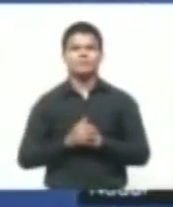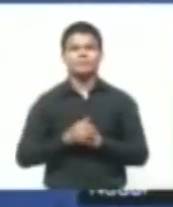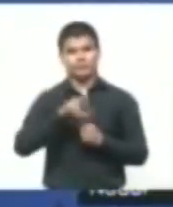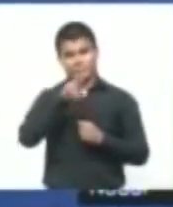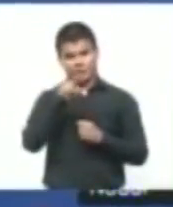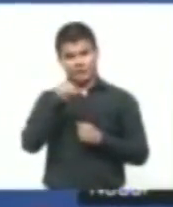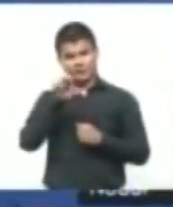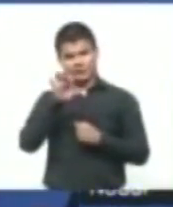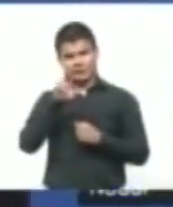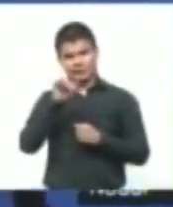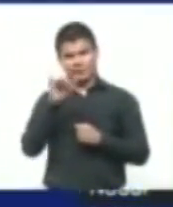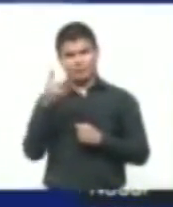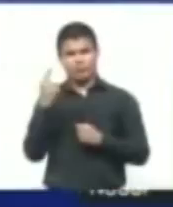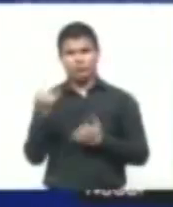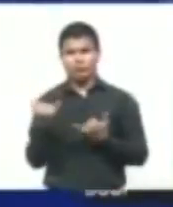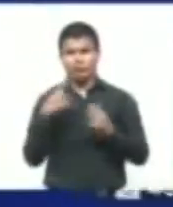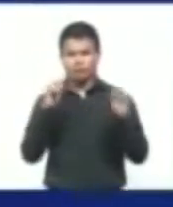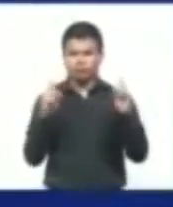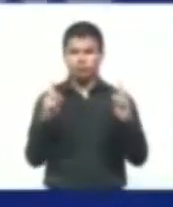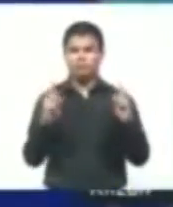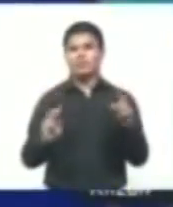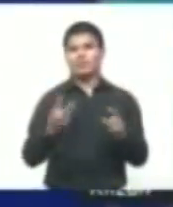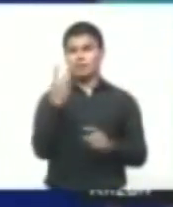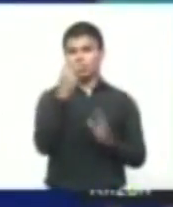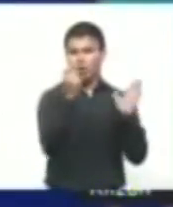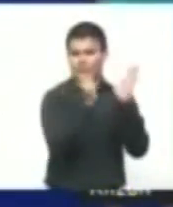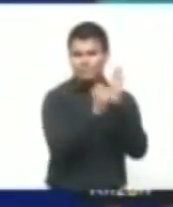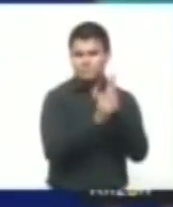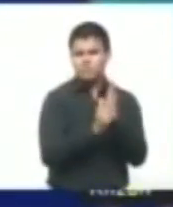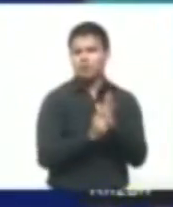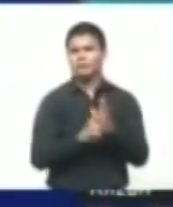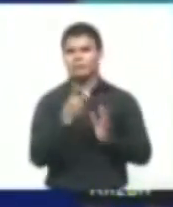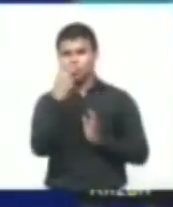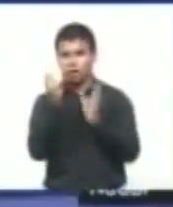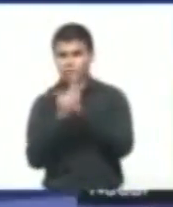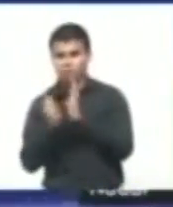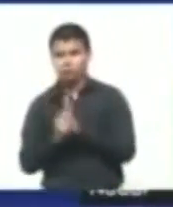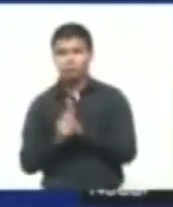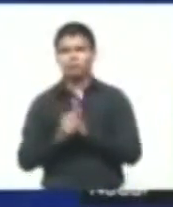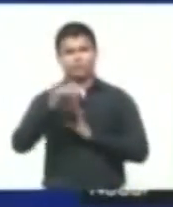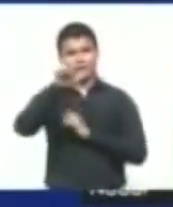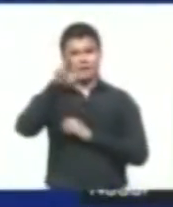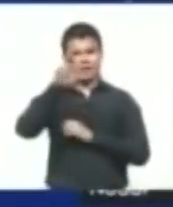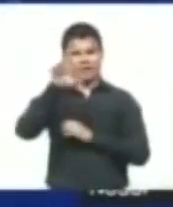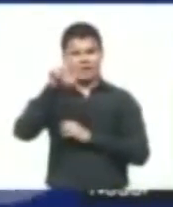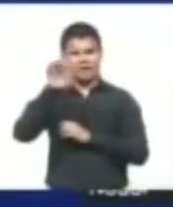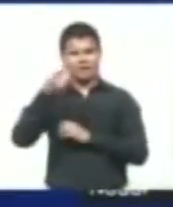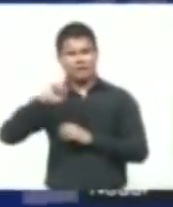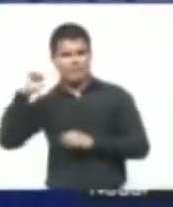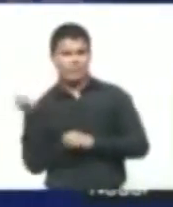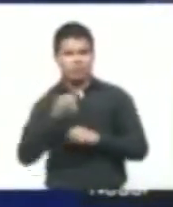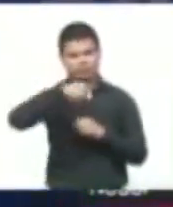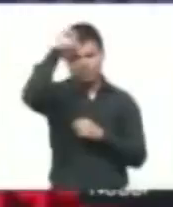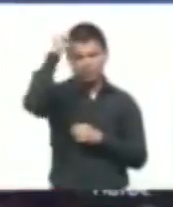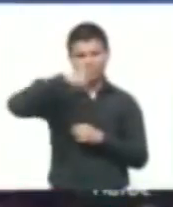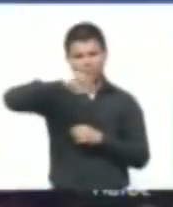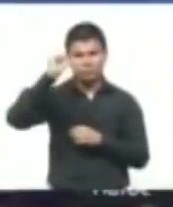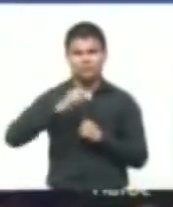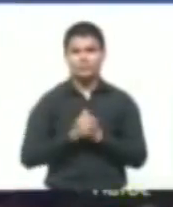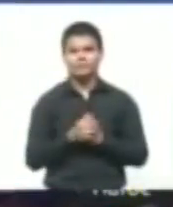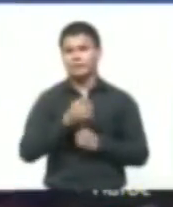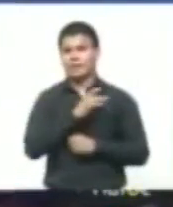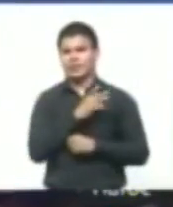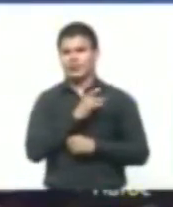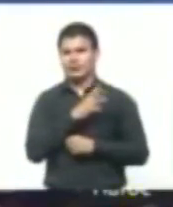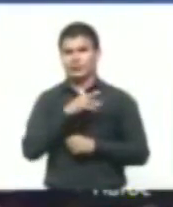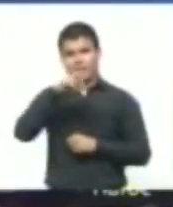el español resolvieron sus partidos en dos sets ante el eslovaco Martin Klisan y el alemán Misha Sevret, respectivamente, mientras que el